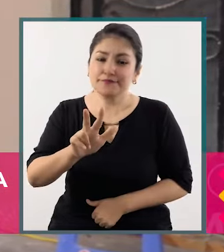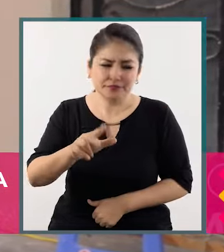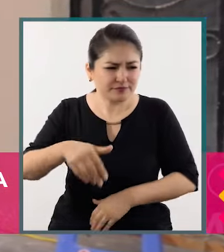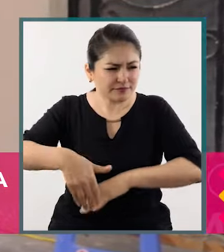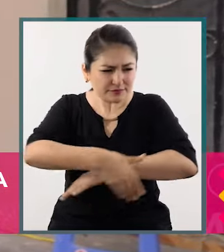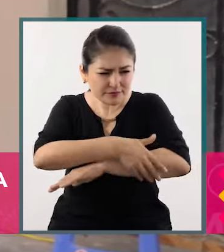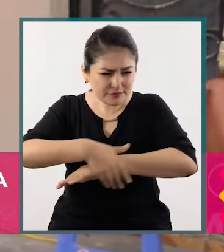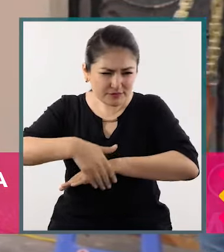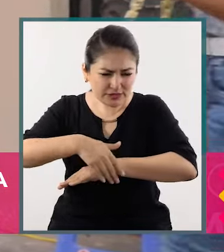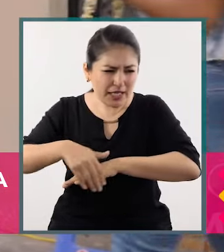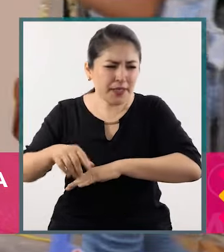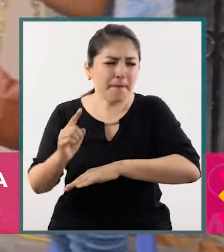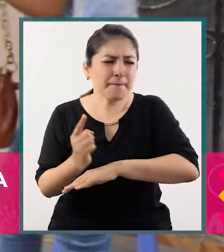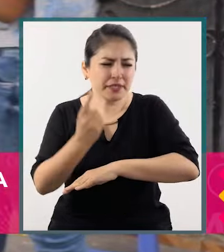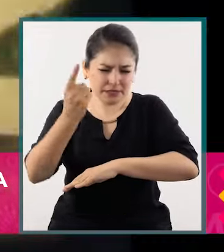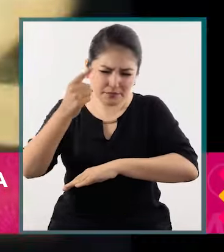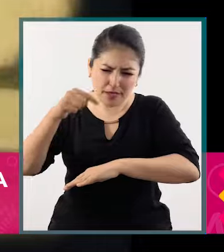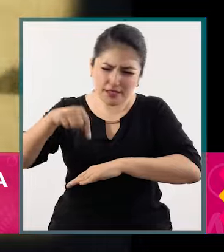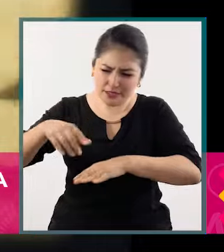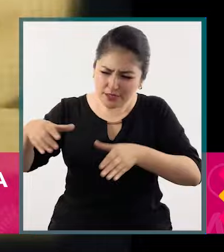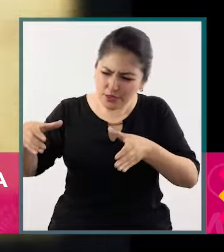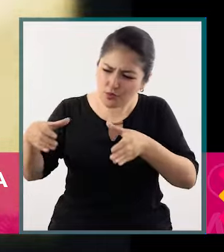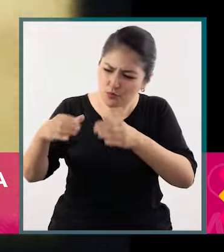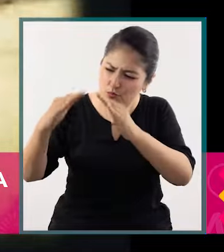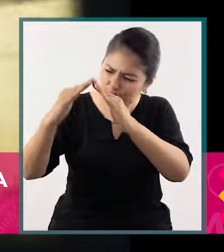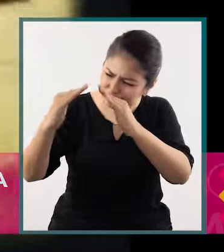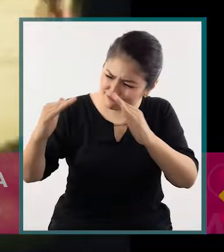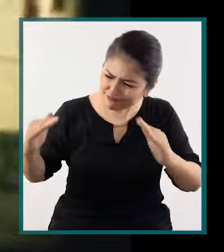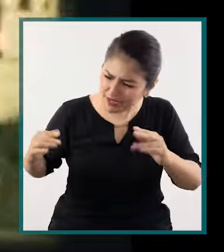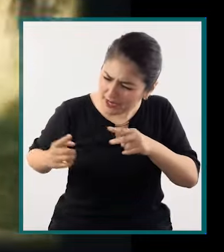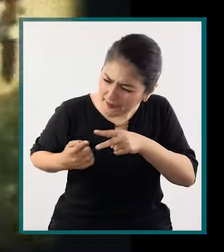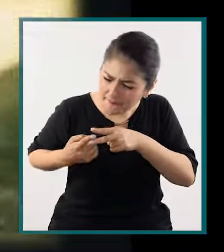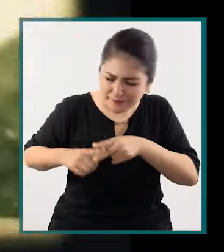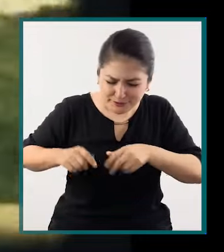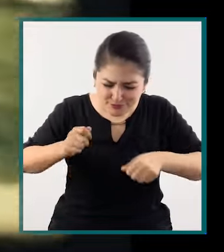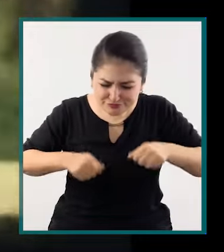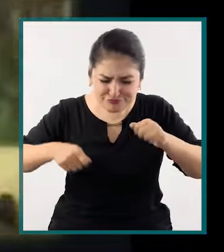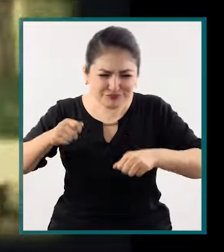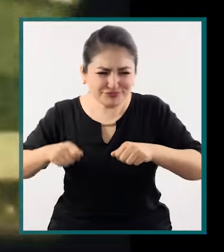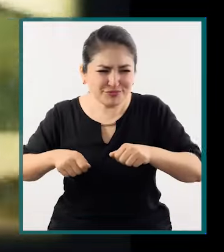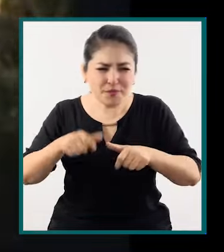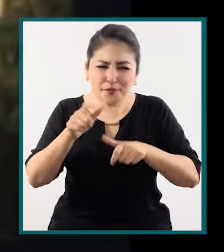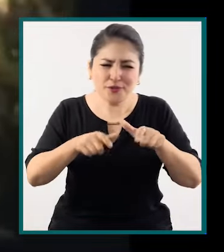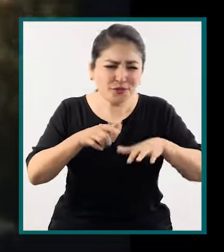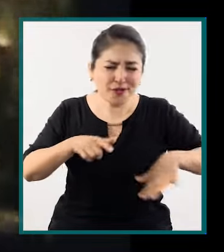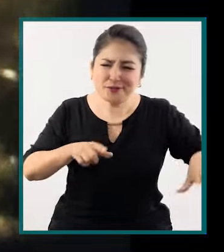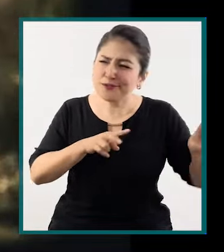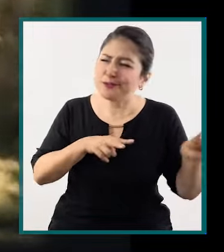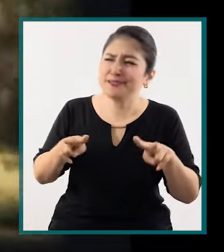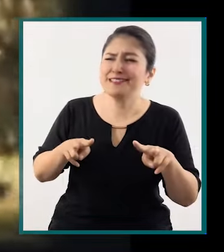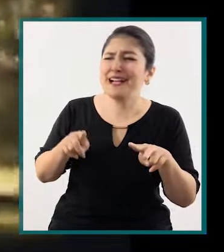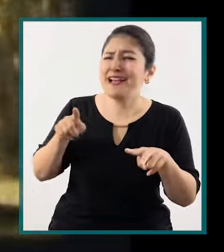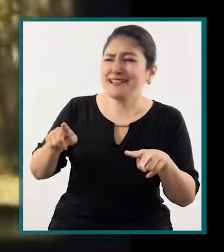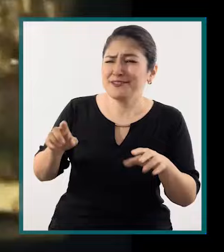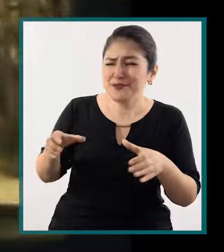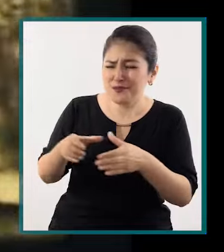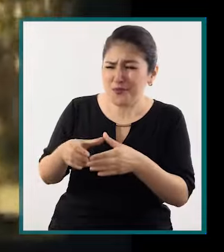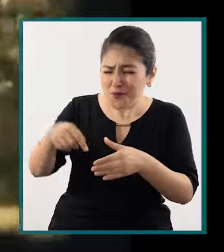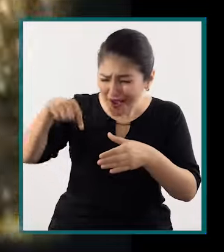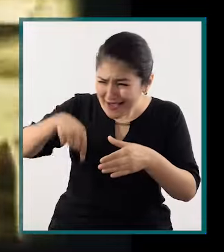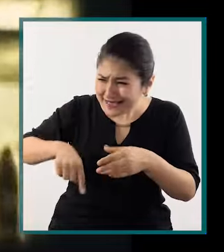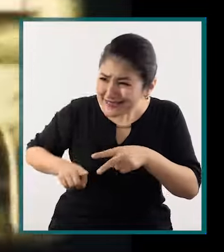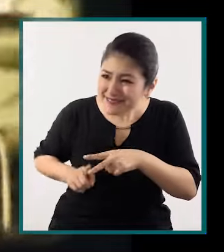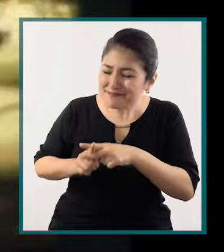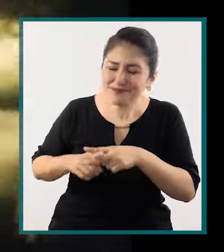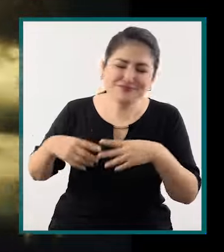calle principal de la ciudad de Moyobamba. Esta es la casa donde nacieron los Mirlos. Los moyobambinos nos sentimos orgullosos de